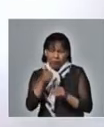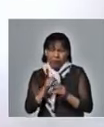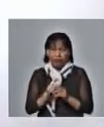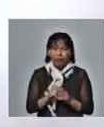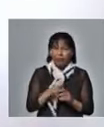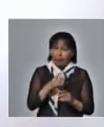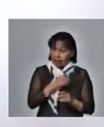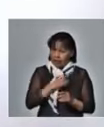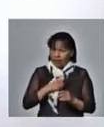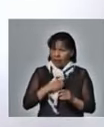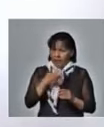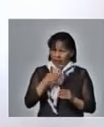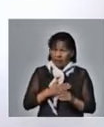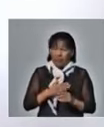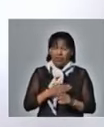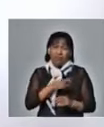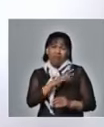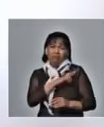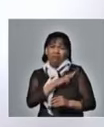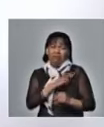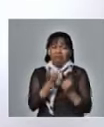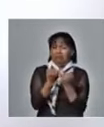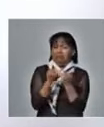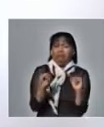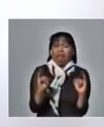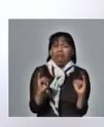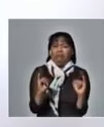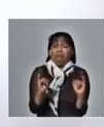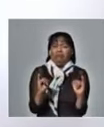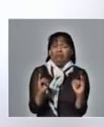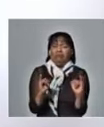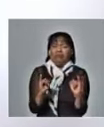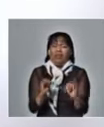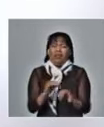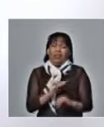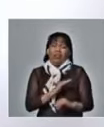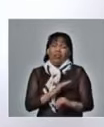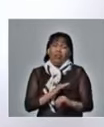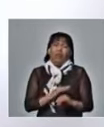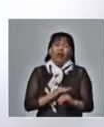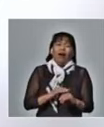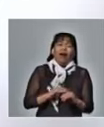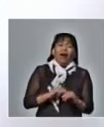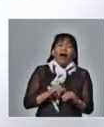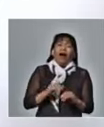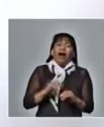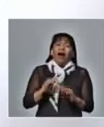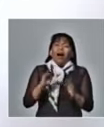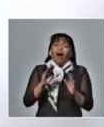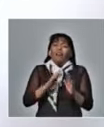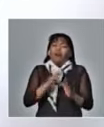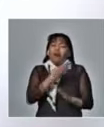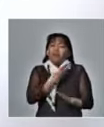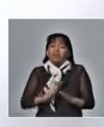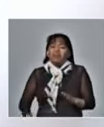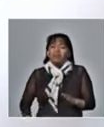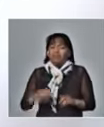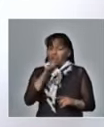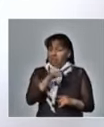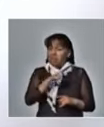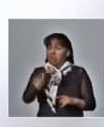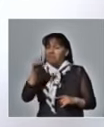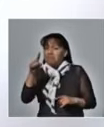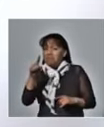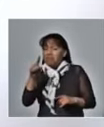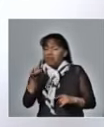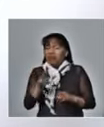que deben de ser autónomos e independientes al Poder Ejecutivo. Aquí están sometidos al morenovallismo y